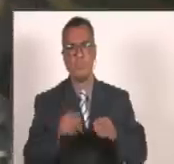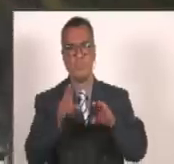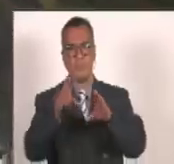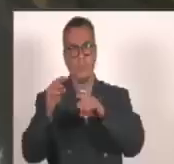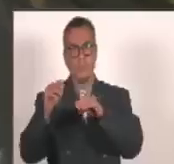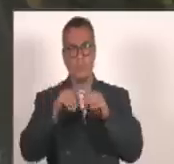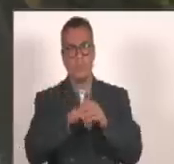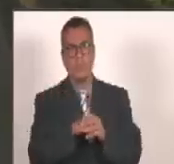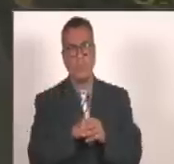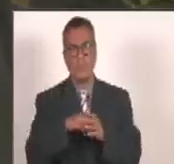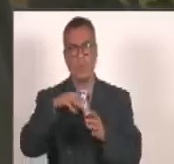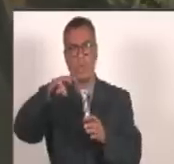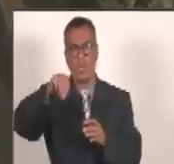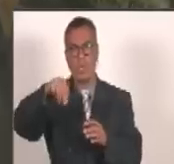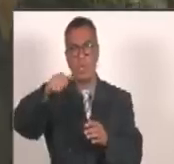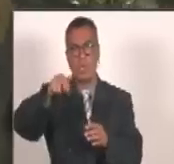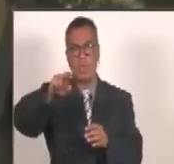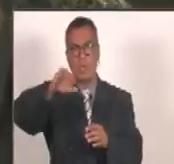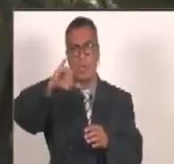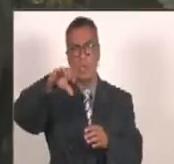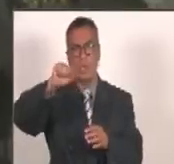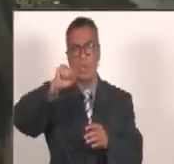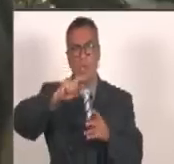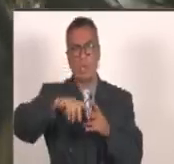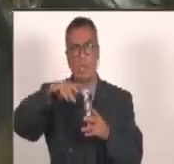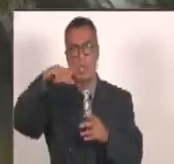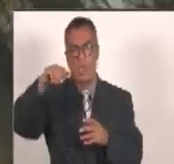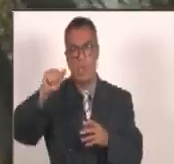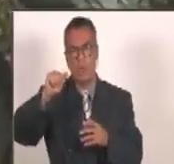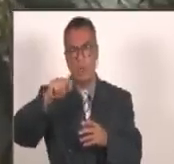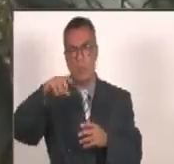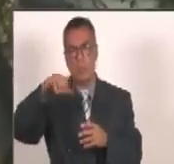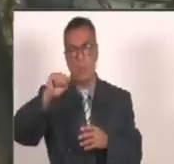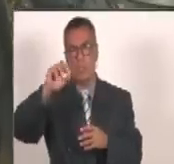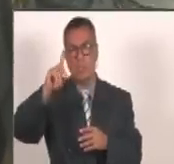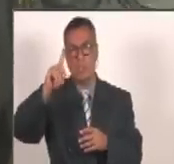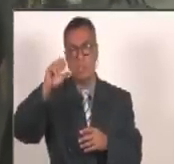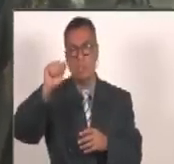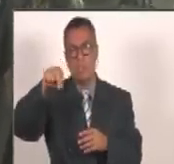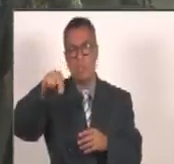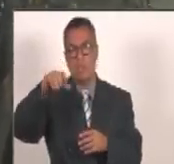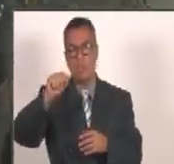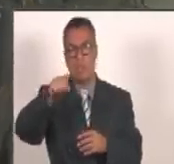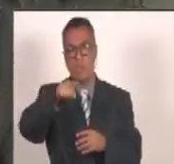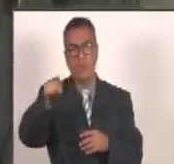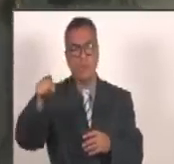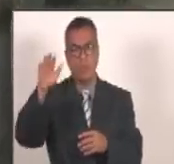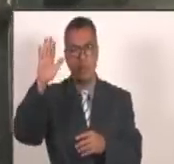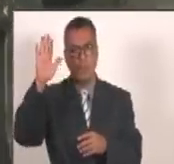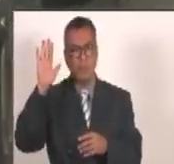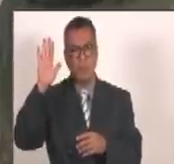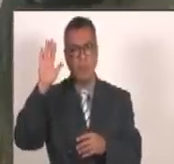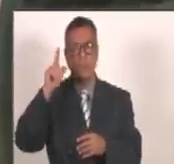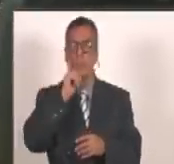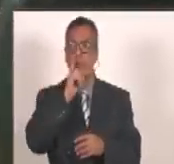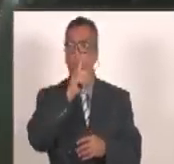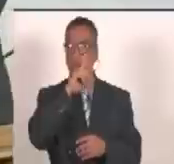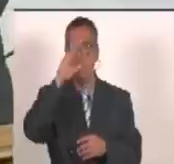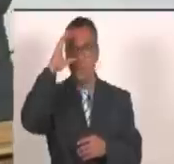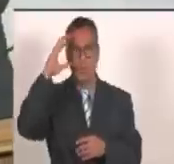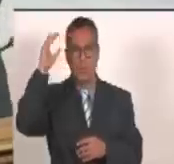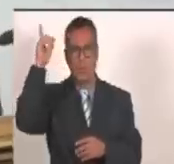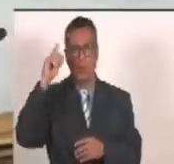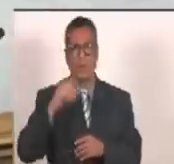Ciudadana María Alejandra Hernández Aldana, jura usted en el nombre de